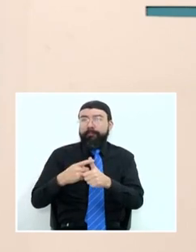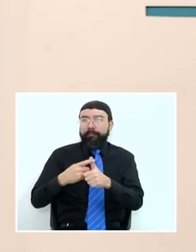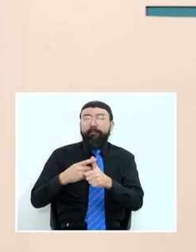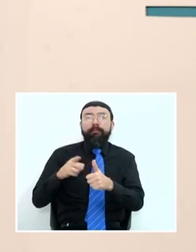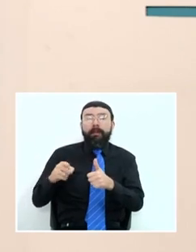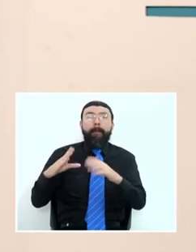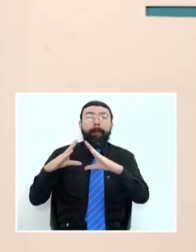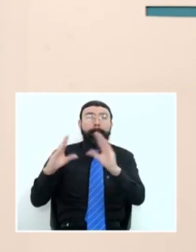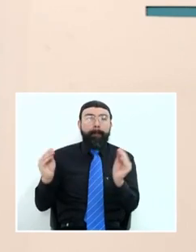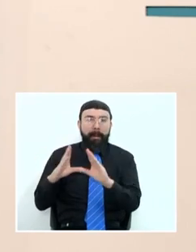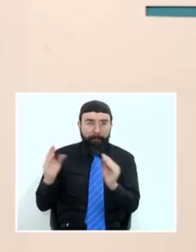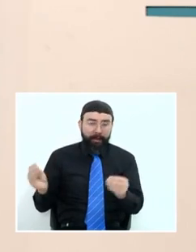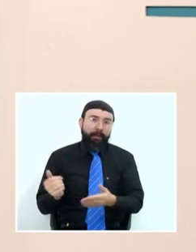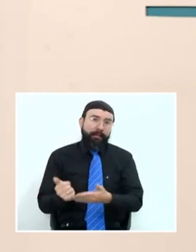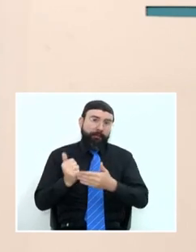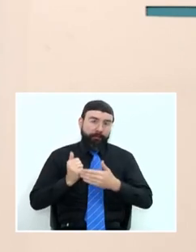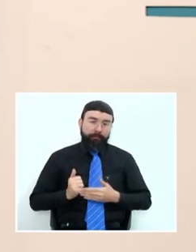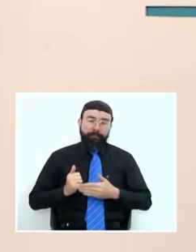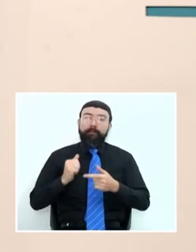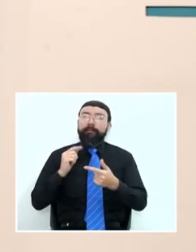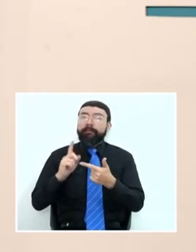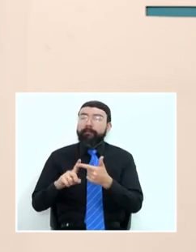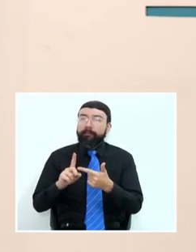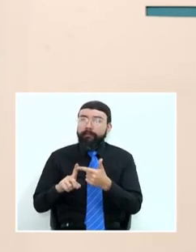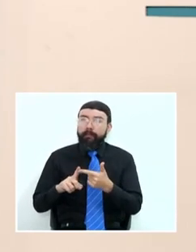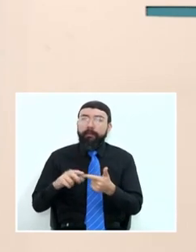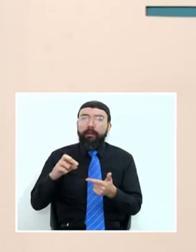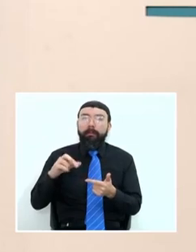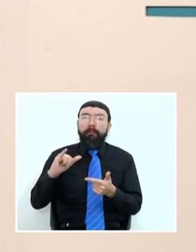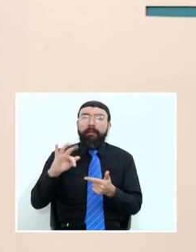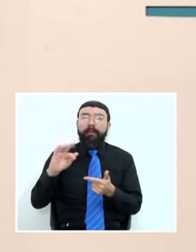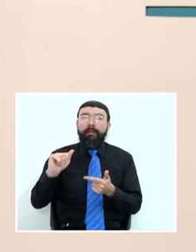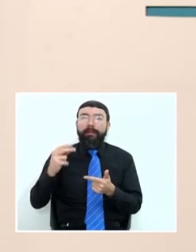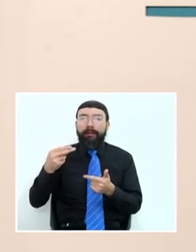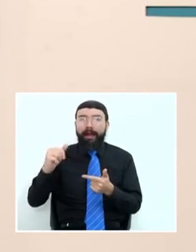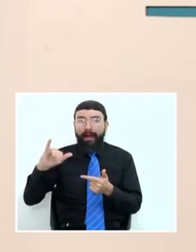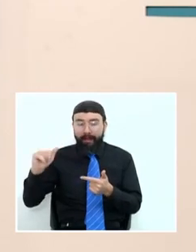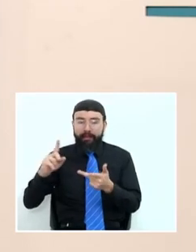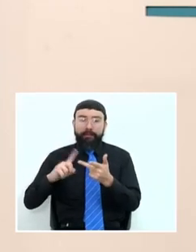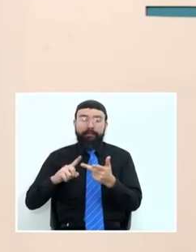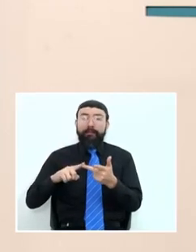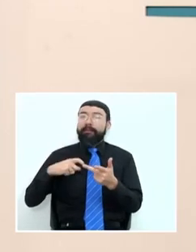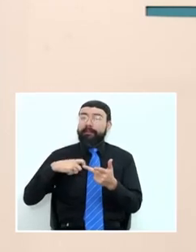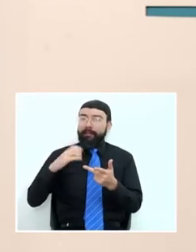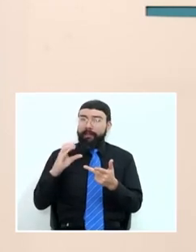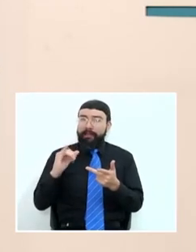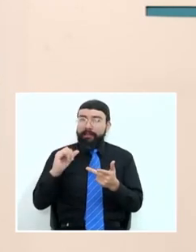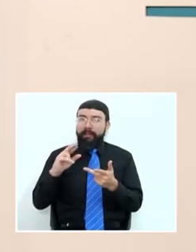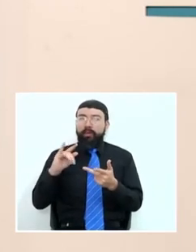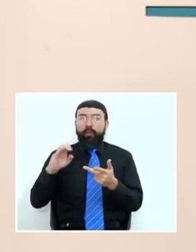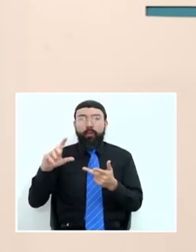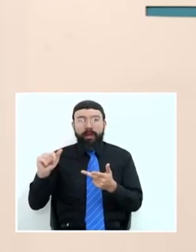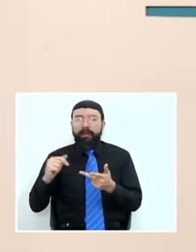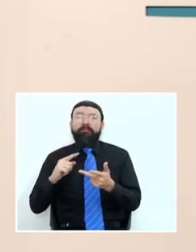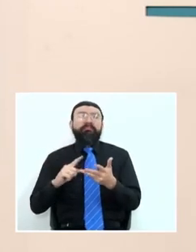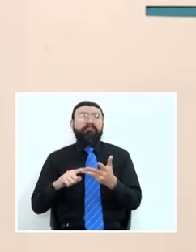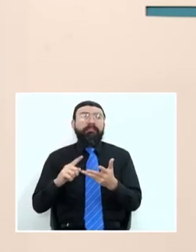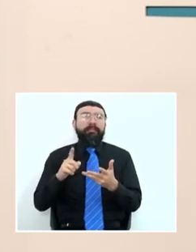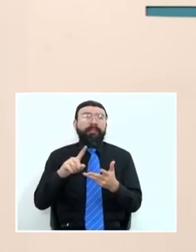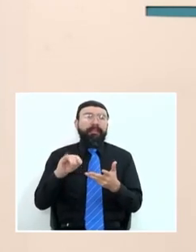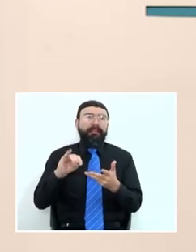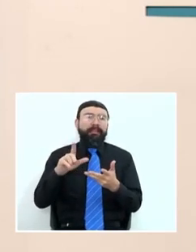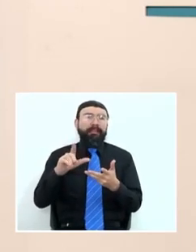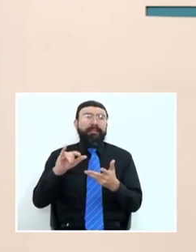papaya por esas enzimas digestivas, tiene la pitaya, tiene la ciruela y tiene otros componentes como el psyllium y demás,